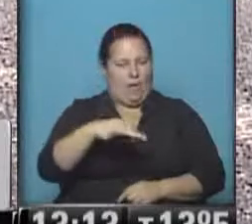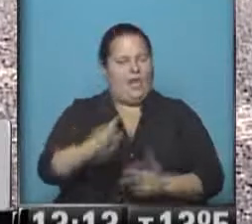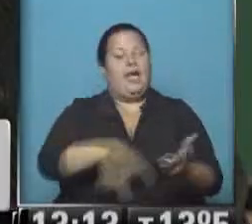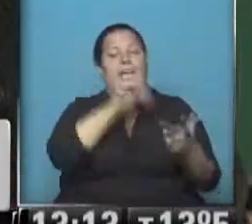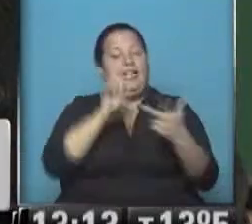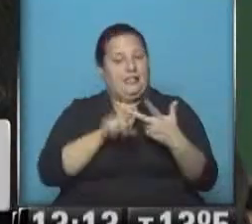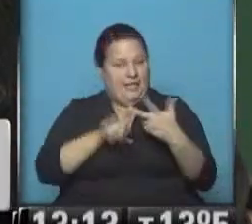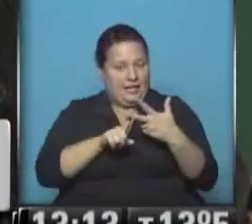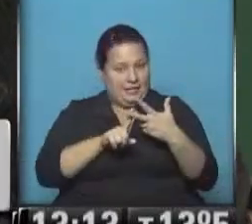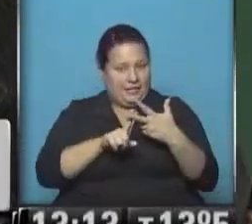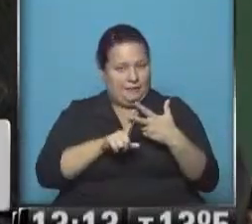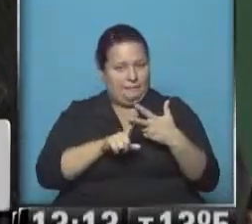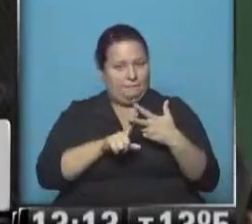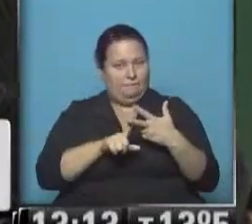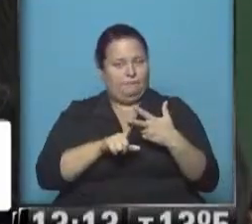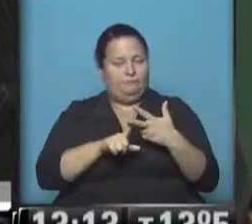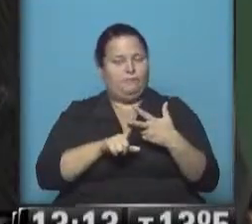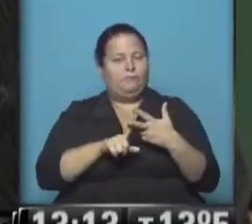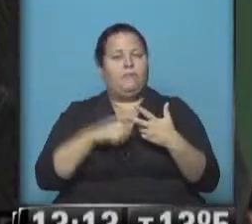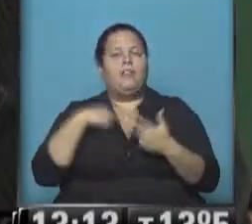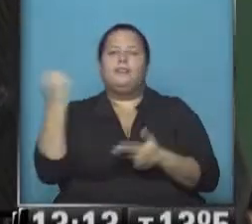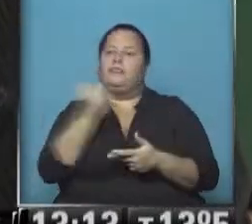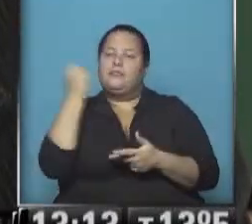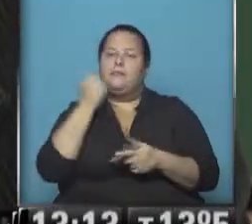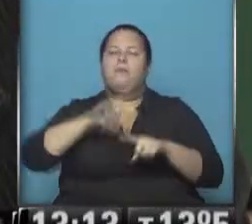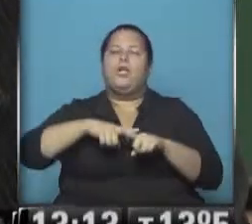punto es que queremos